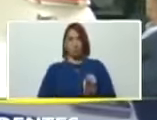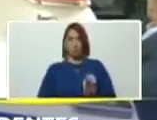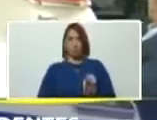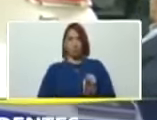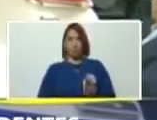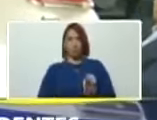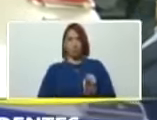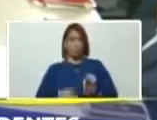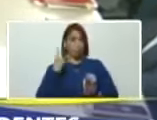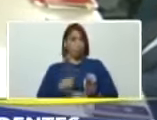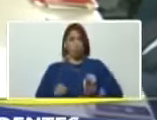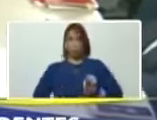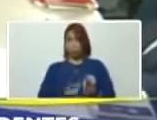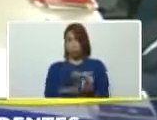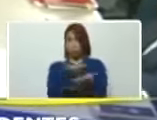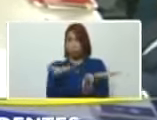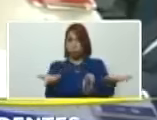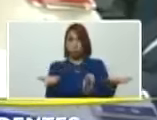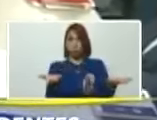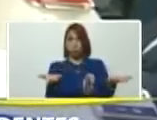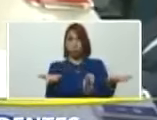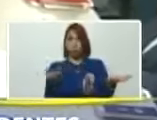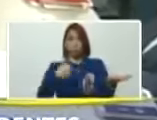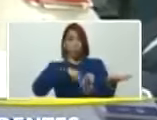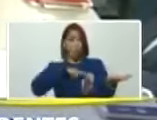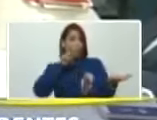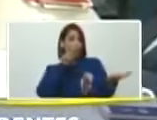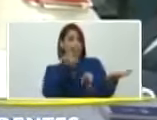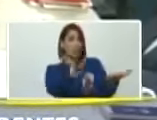Ponerlas en juego. Ahí vimos